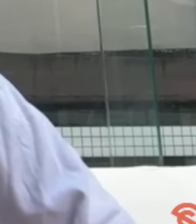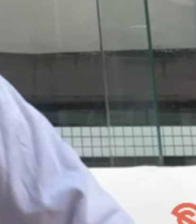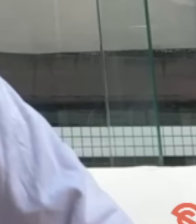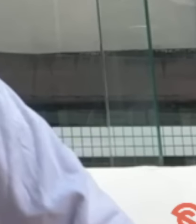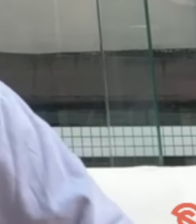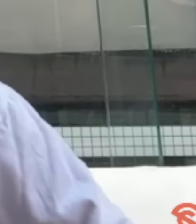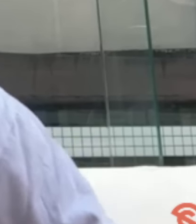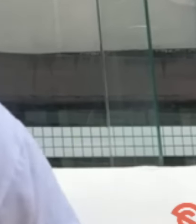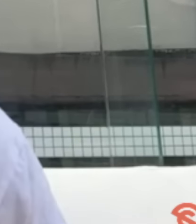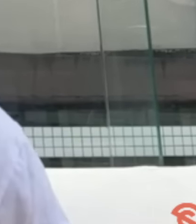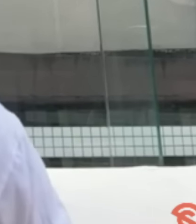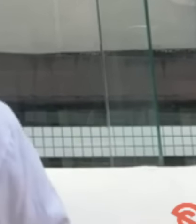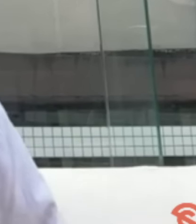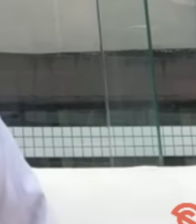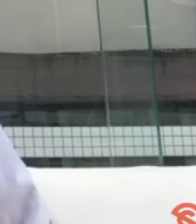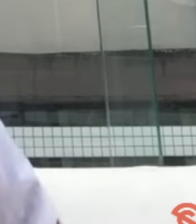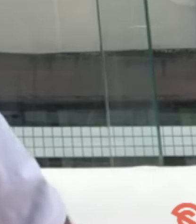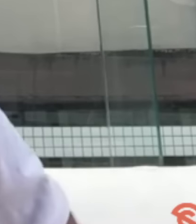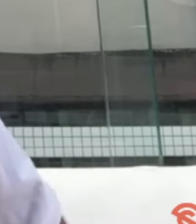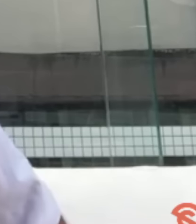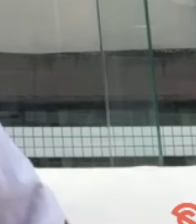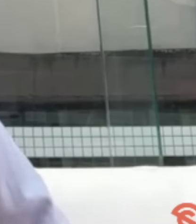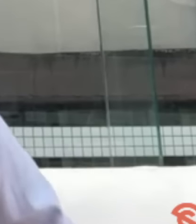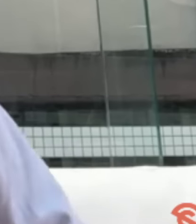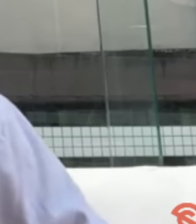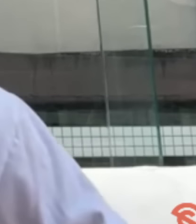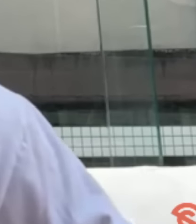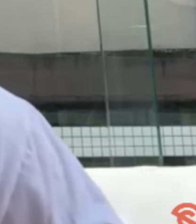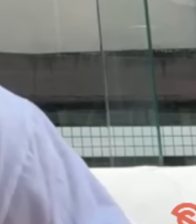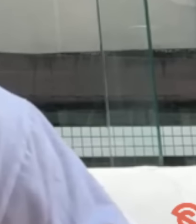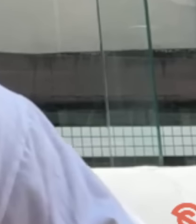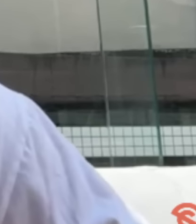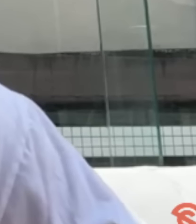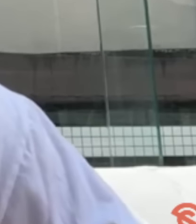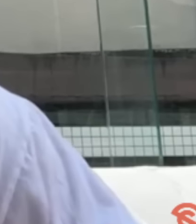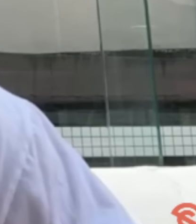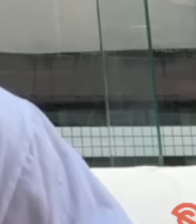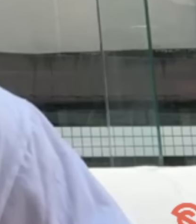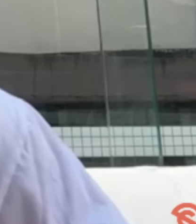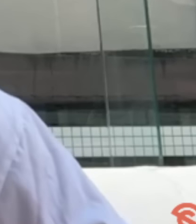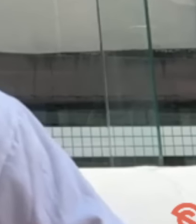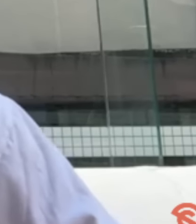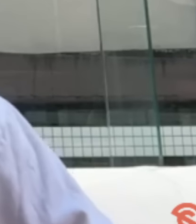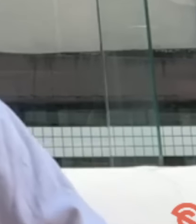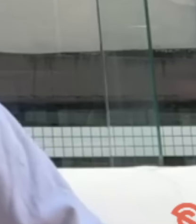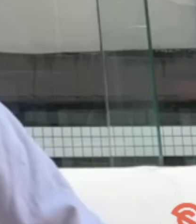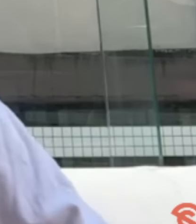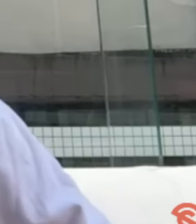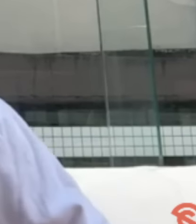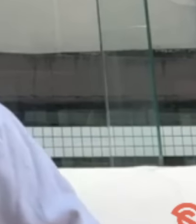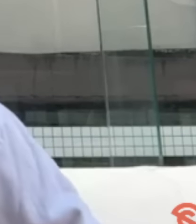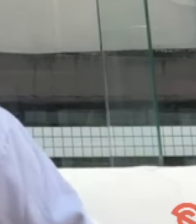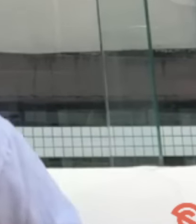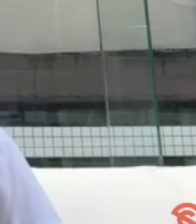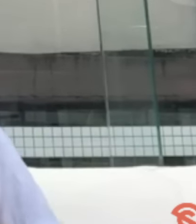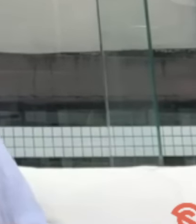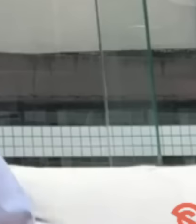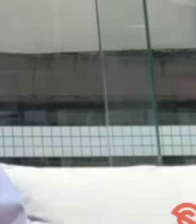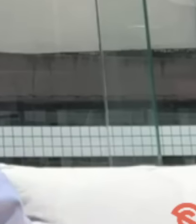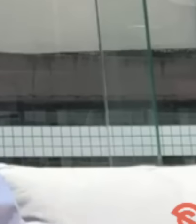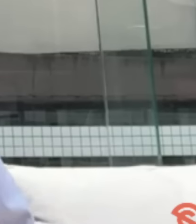ejemplo o que haya dicho, mientras unos gritan, es que todos somos Loret, yo grito